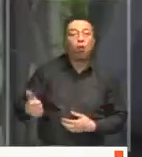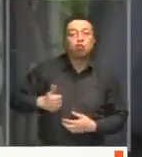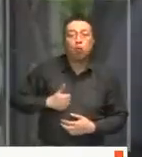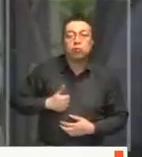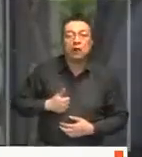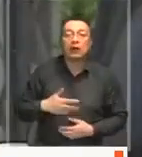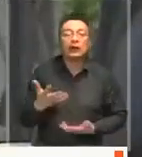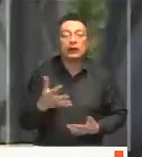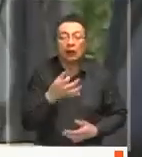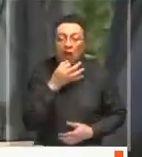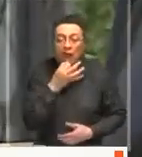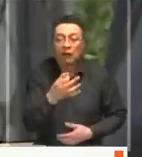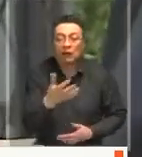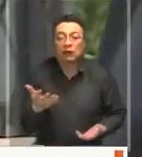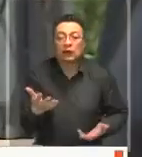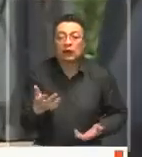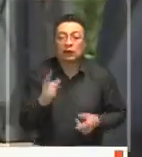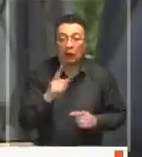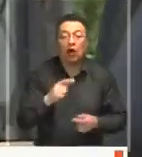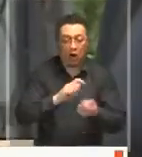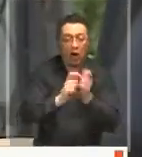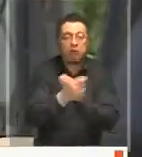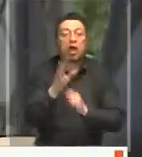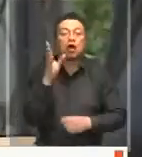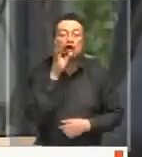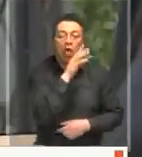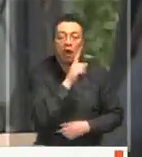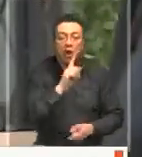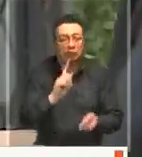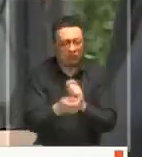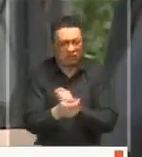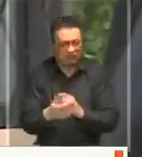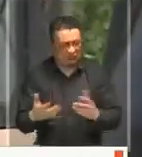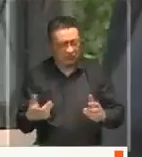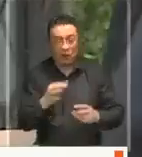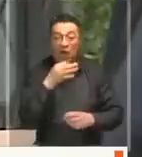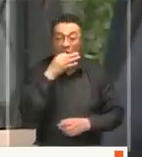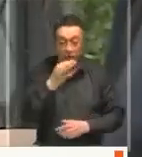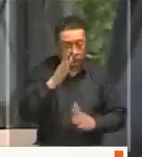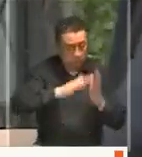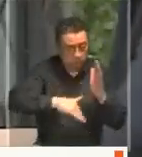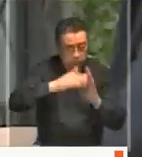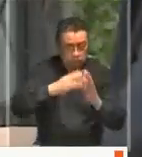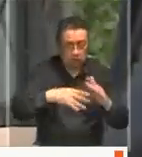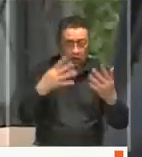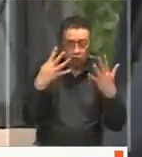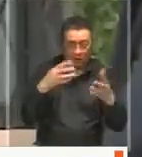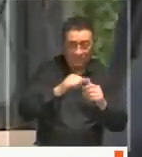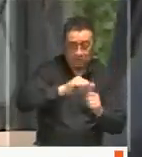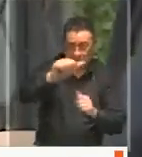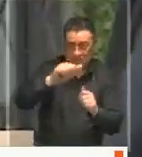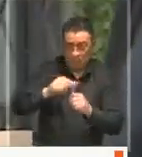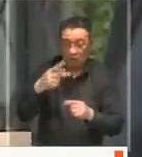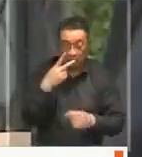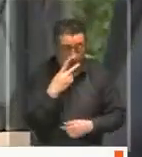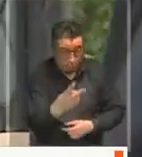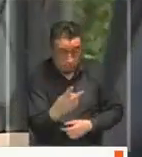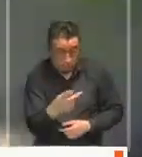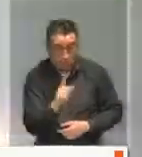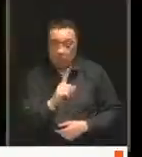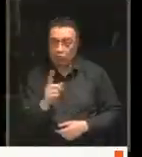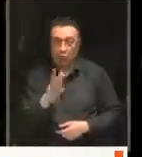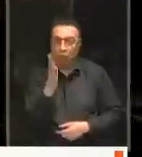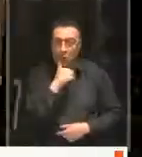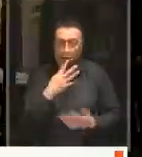cosa? De partida nos cambiaron los colores, nos dijeron que lo iban a pintar 9 metros, cosa que si ustedes no observan acá se van a dar cuenta que no hay